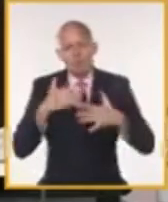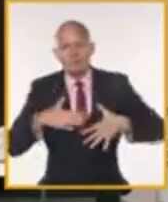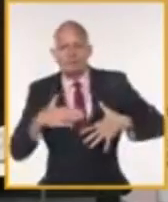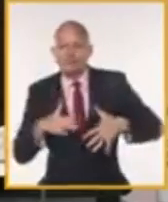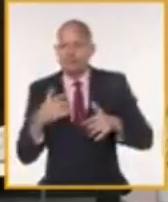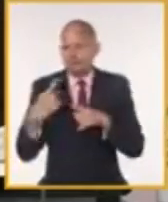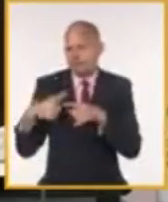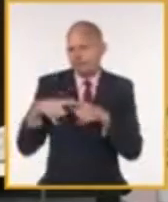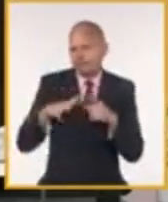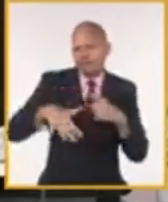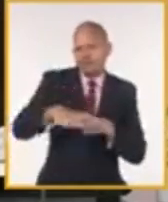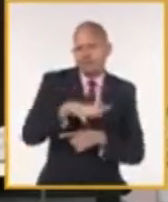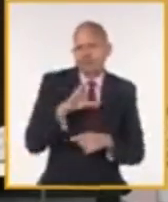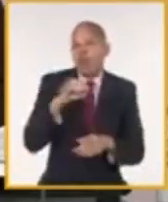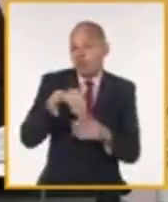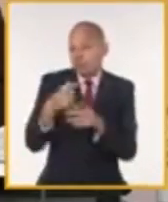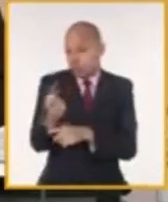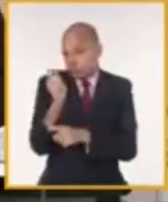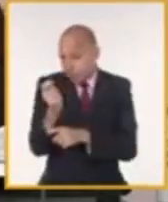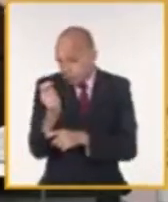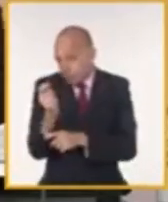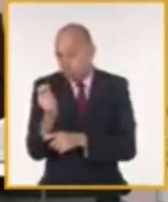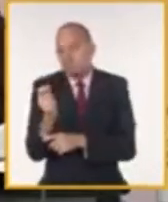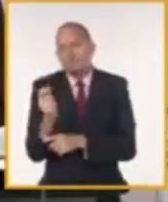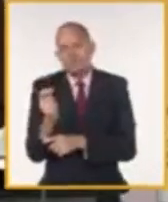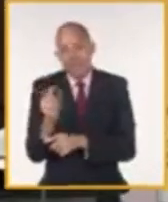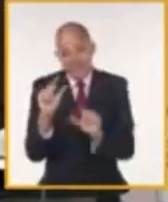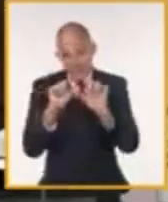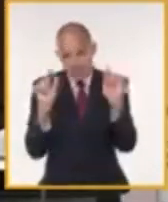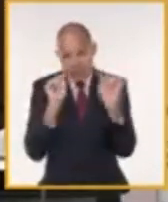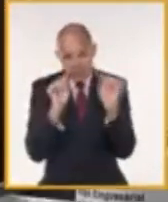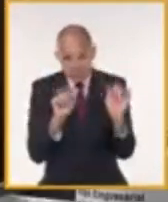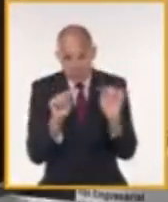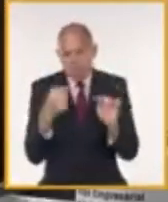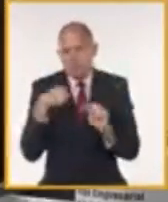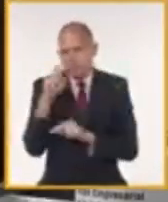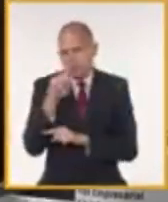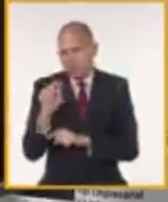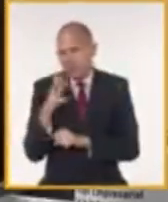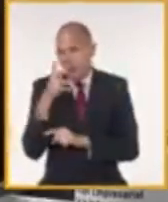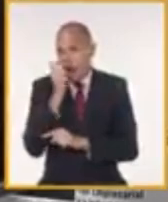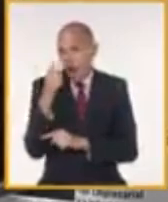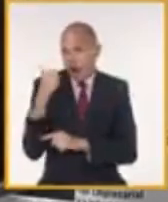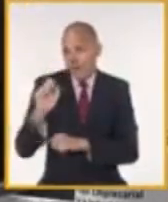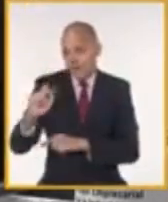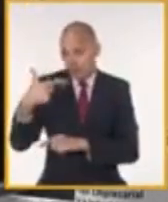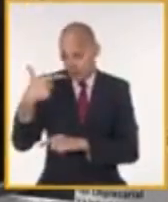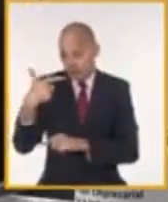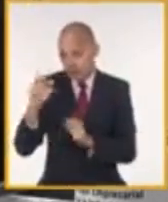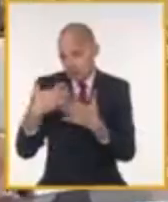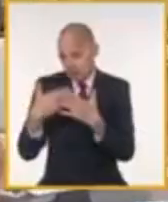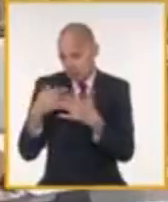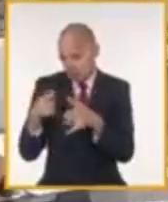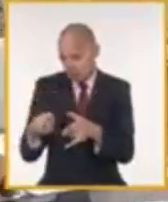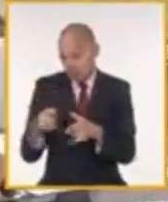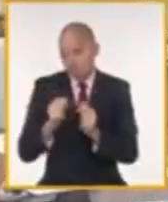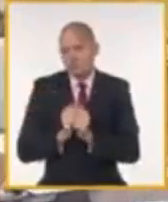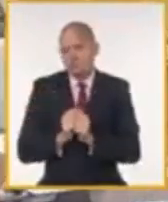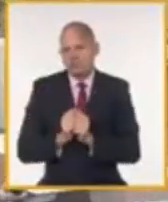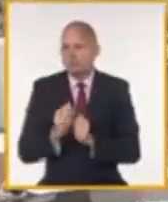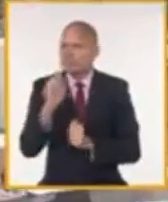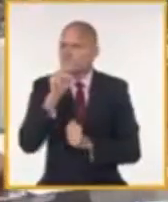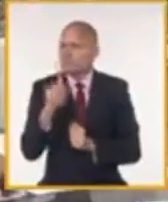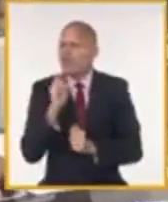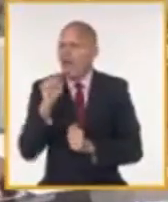trabajadores de la industria pesquera? Sobre eso quiero hablar ahora con el vicepresidente primero de este grupo, Jorge. ¿Cómo se sigue trabajando desde el grupo